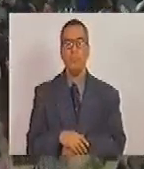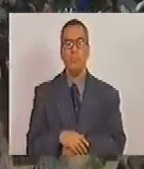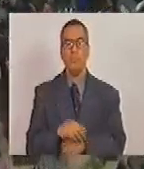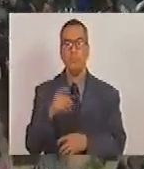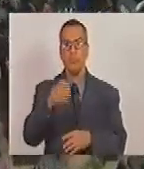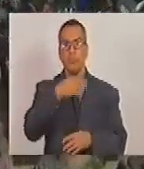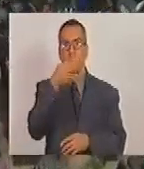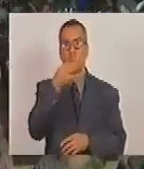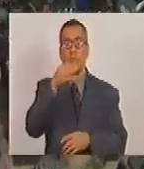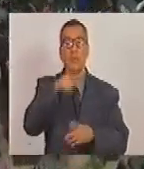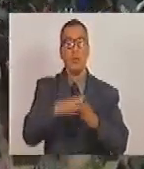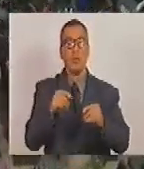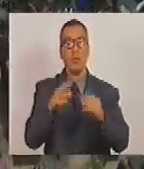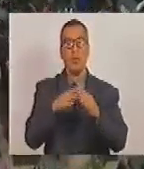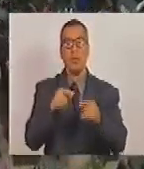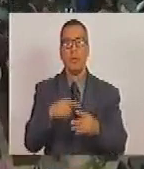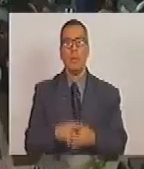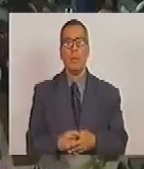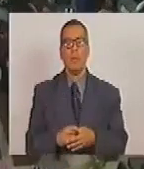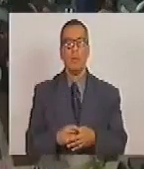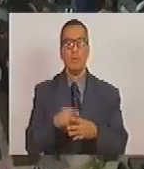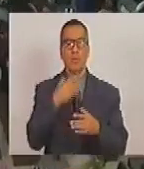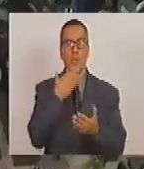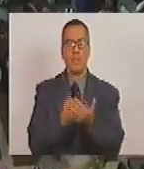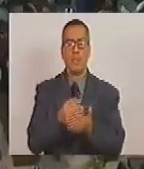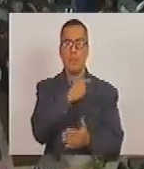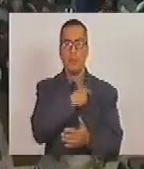Buenas tardes para todos. Gracias, presidente.